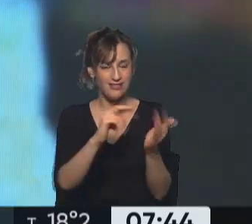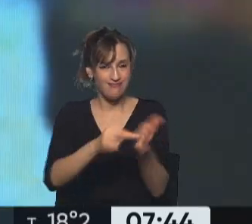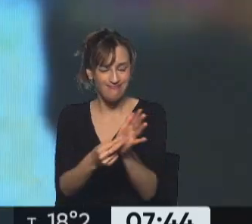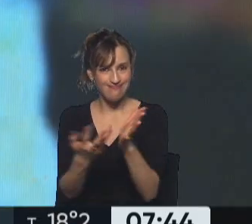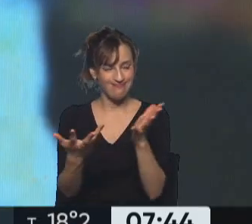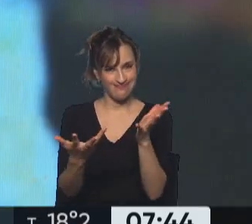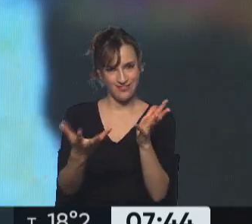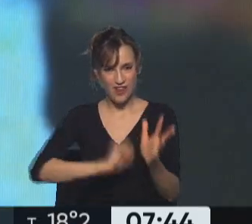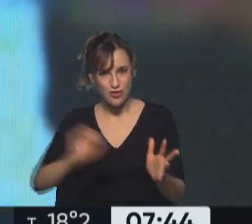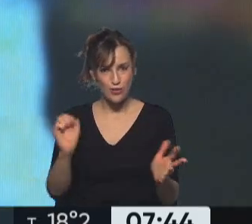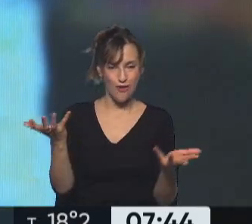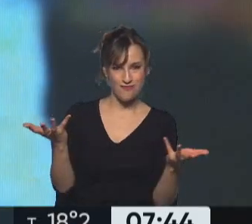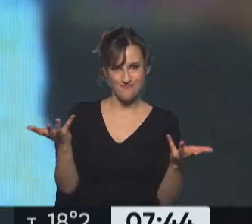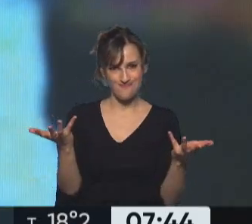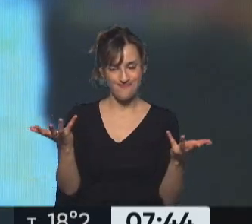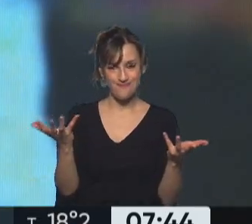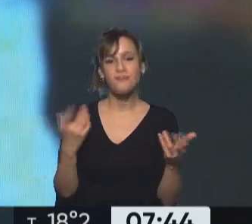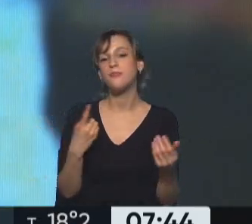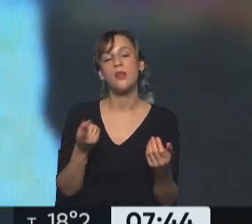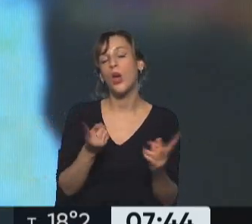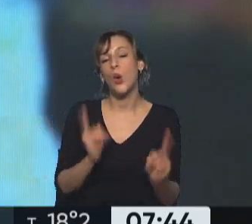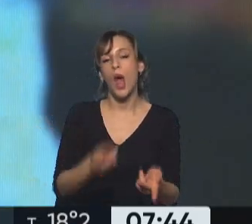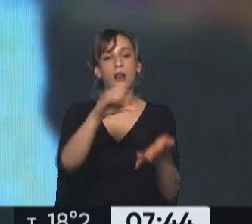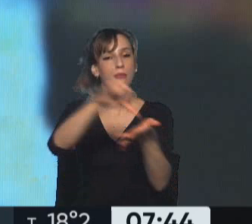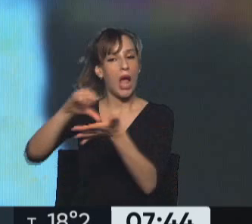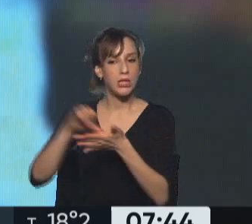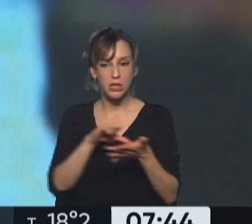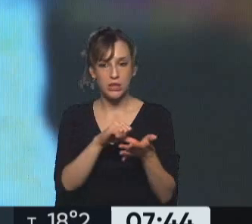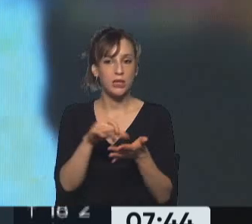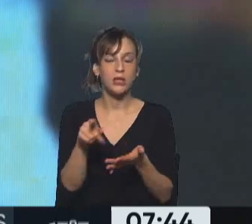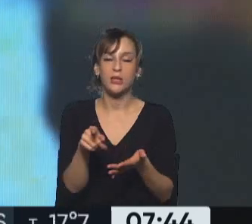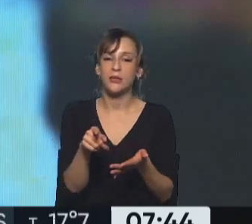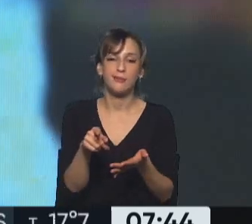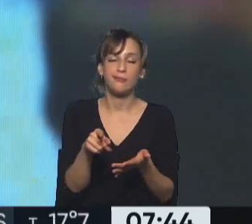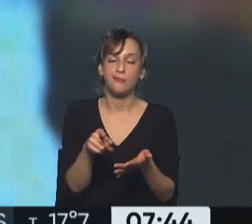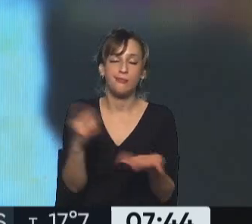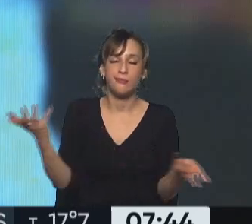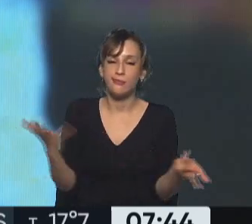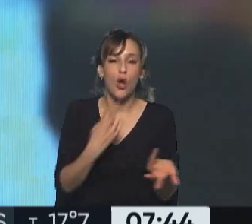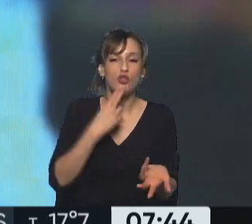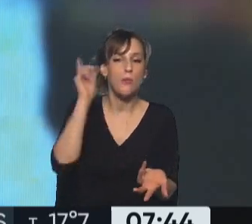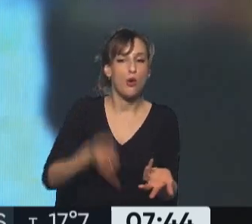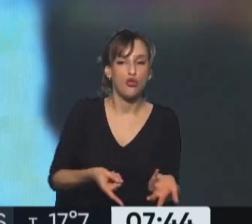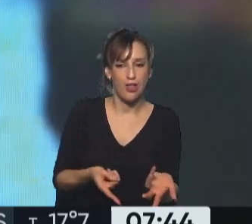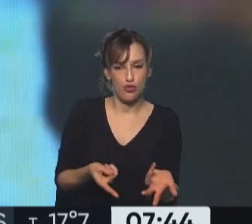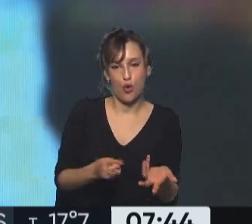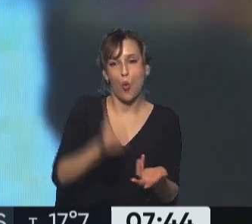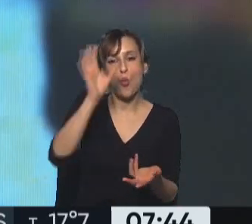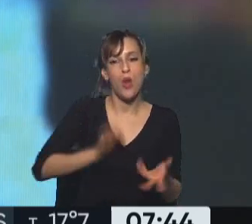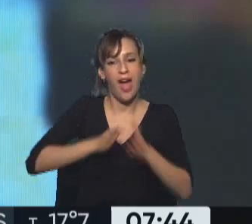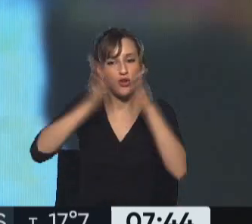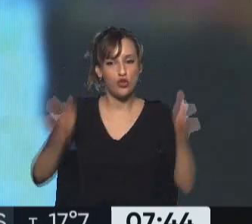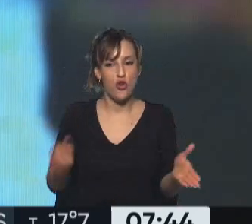que hay que explicarlo, pero obviamente los países están en el anualizado, están en 11%, 10,